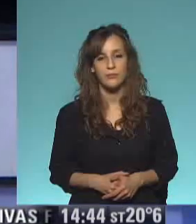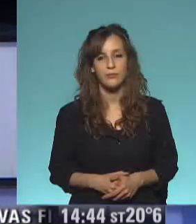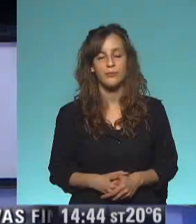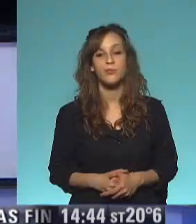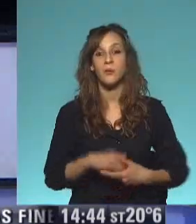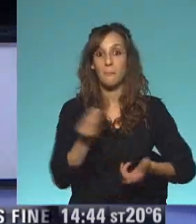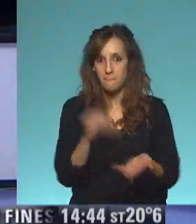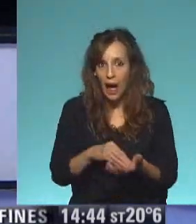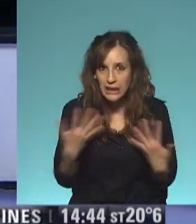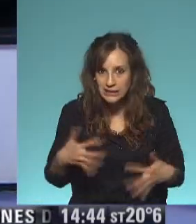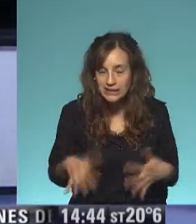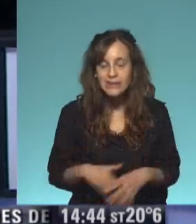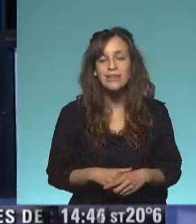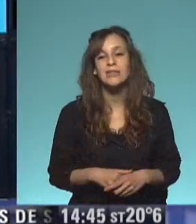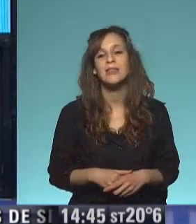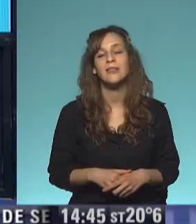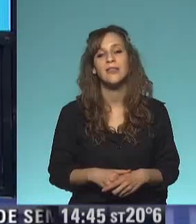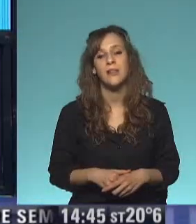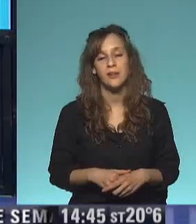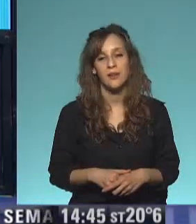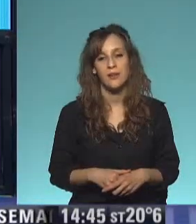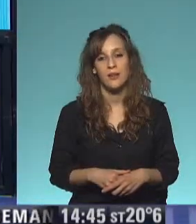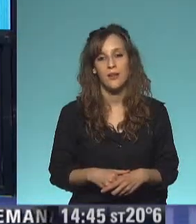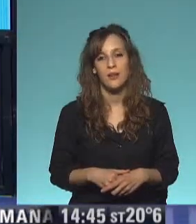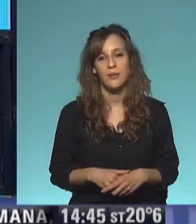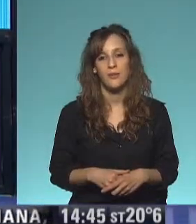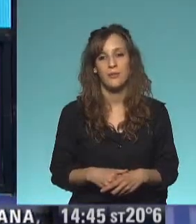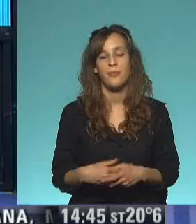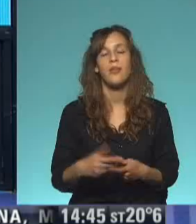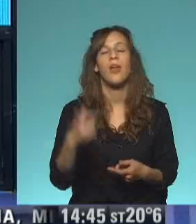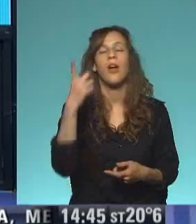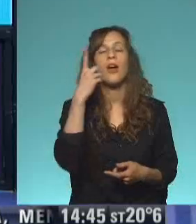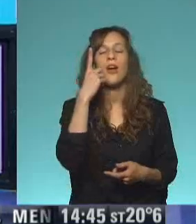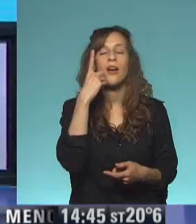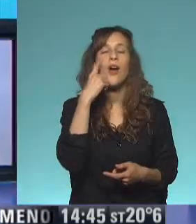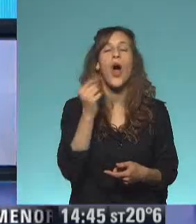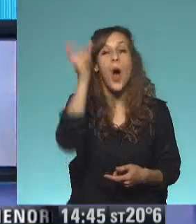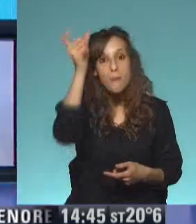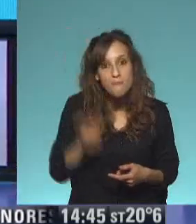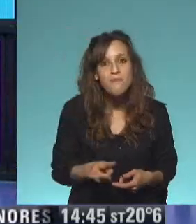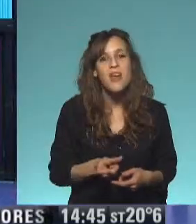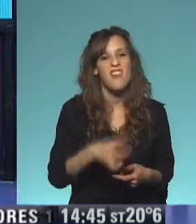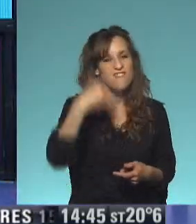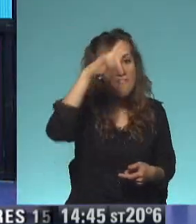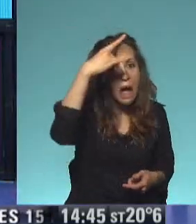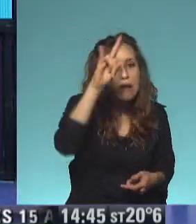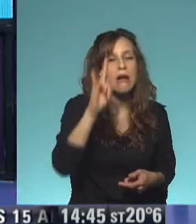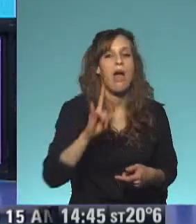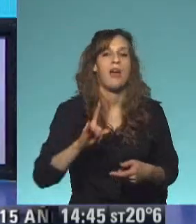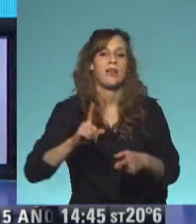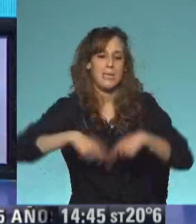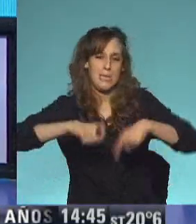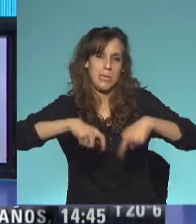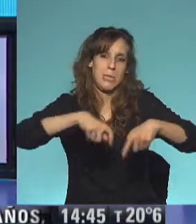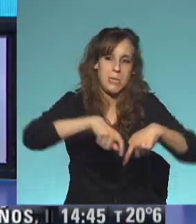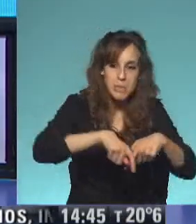¡Y! Hay que llamar al hombre para que corra la vaca. El hombre no quiere correr a la vaca.